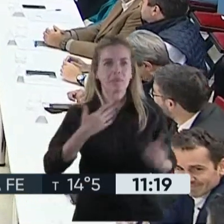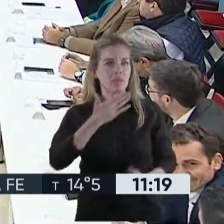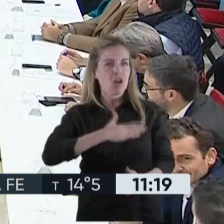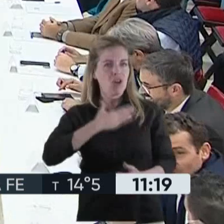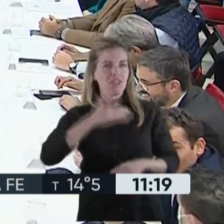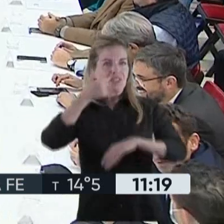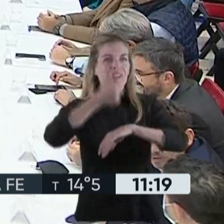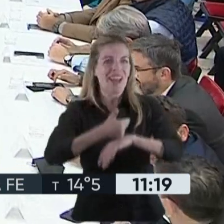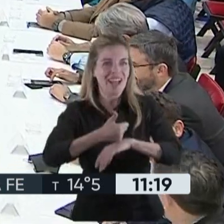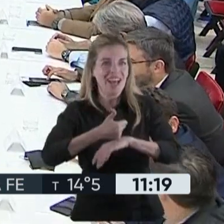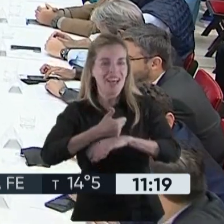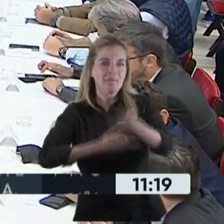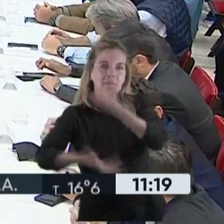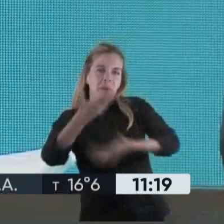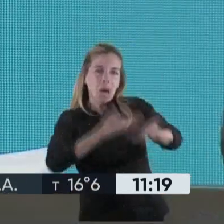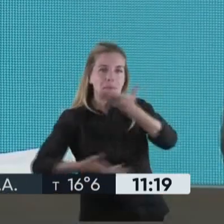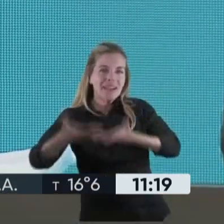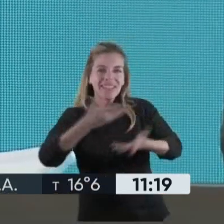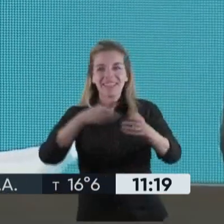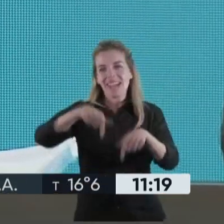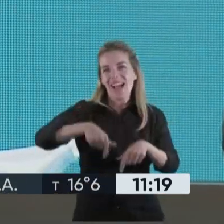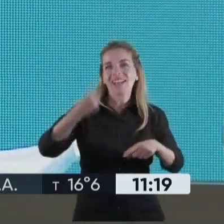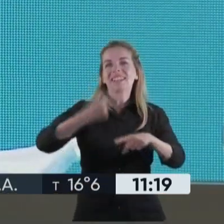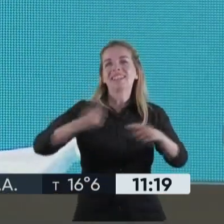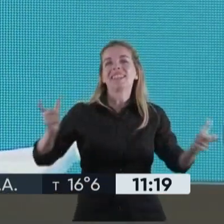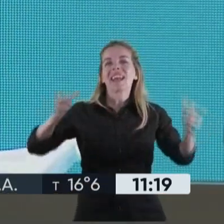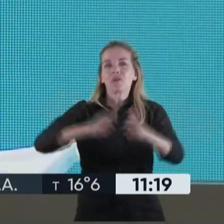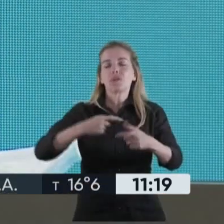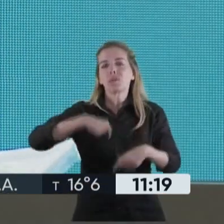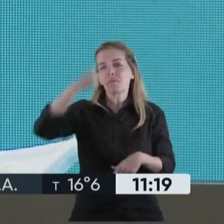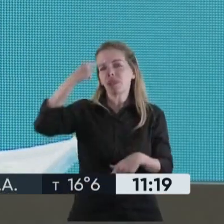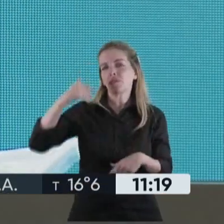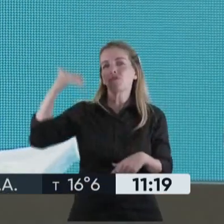y compartir esta reunión. Yo creo que el futuro se